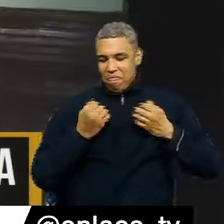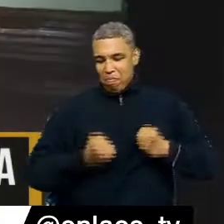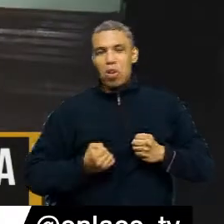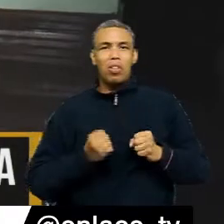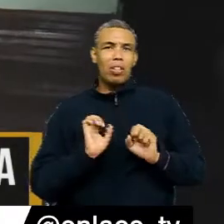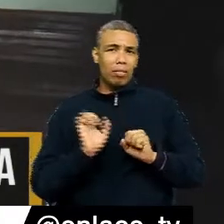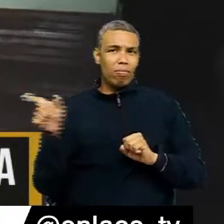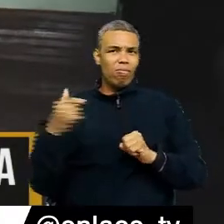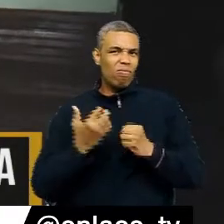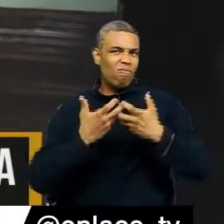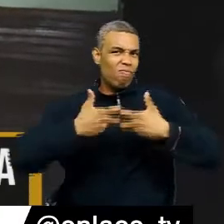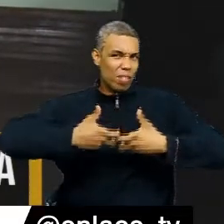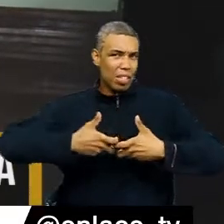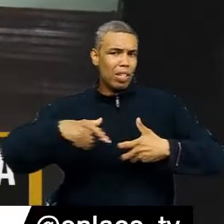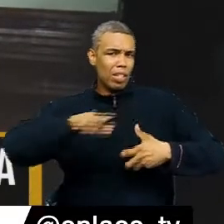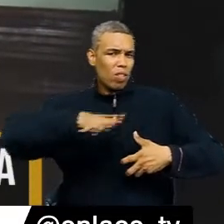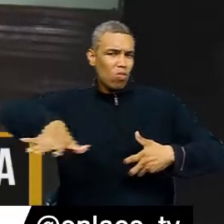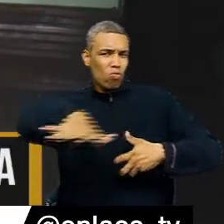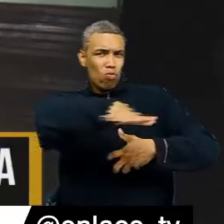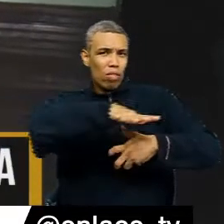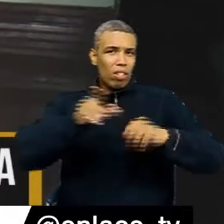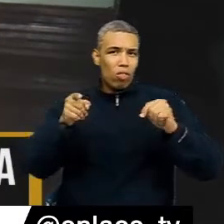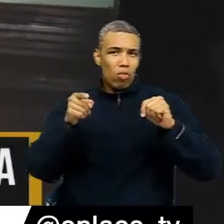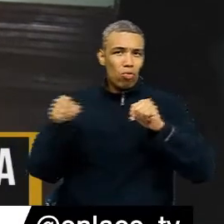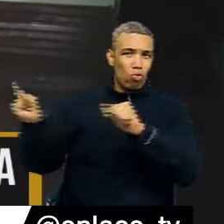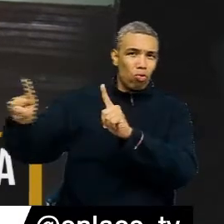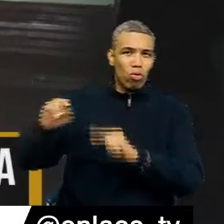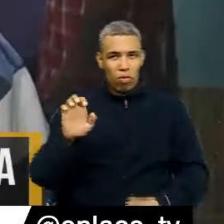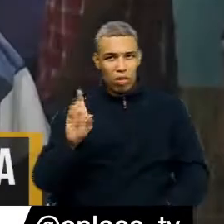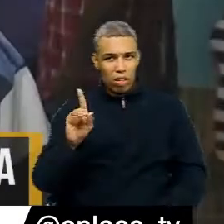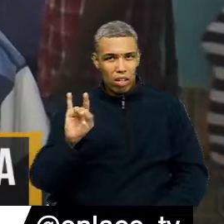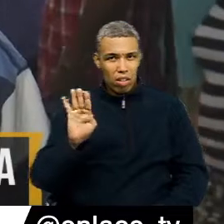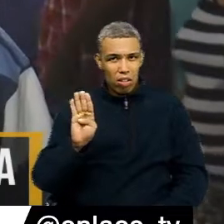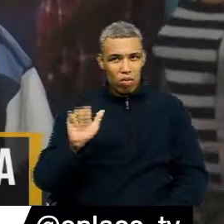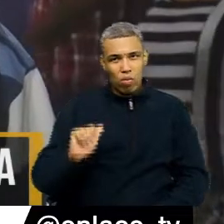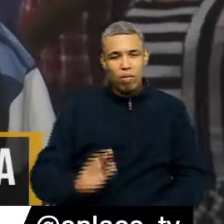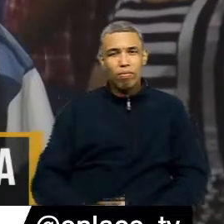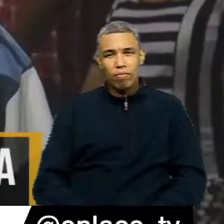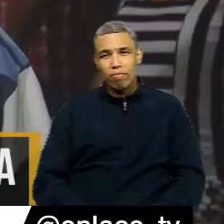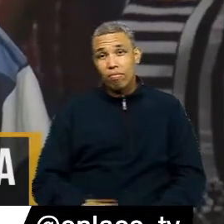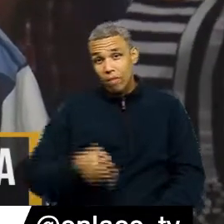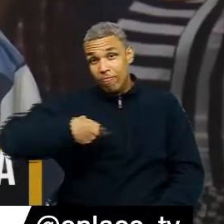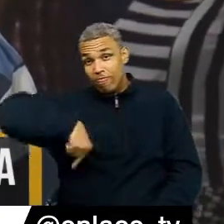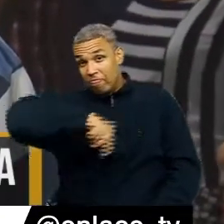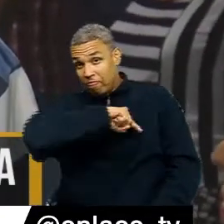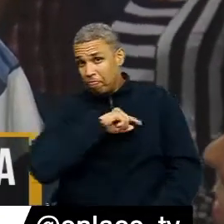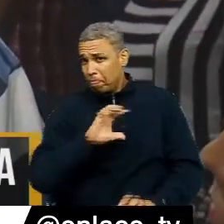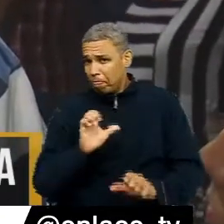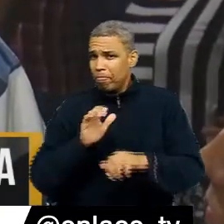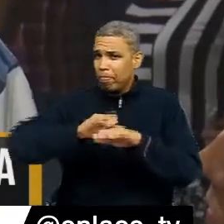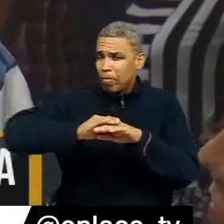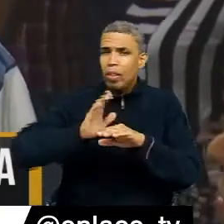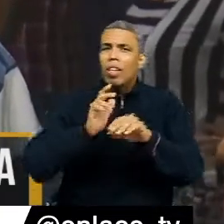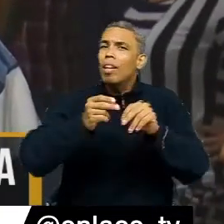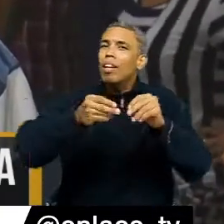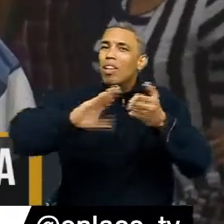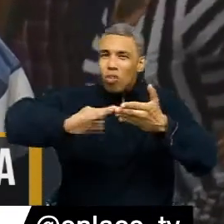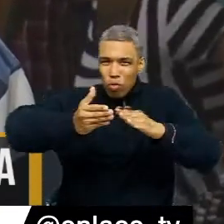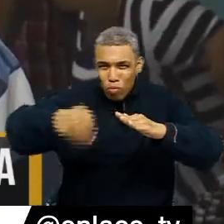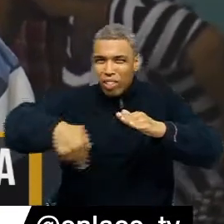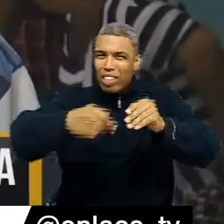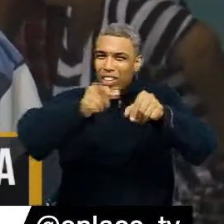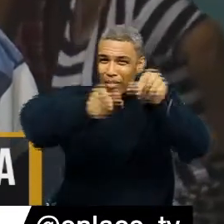de los terrenos aquí en el barrio. Nosotros hacemos una pequeña socialización, le pedimos a las personas una serie de documentos, los cuales